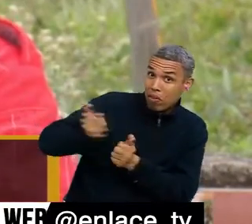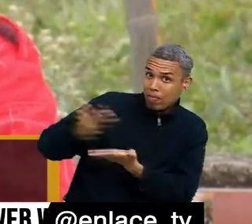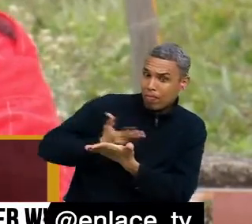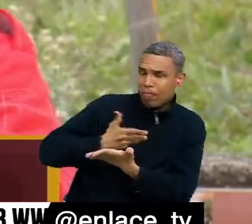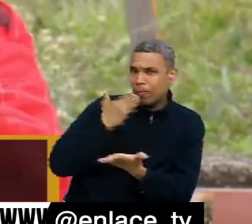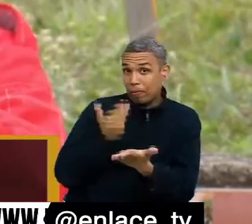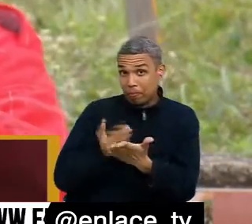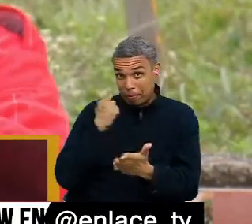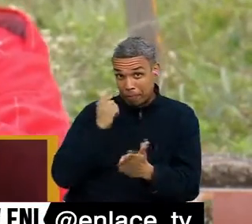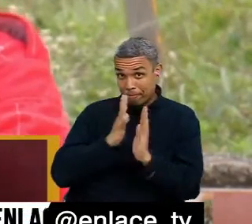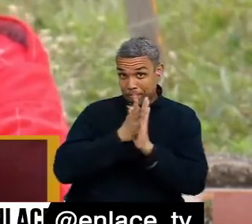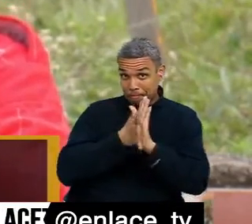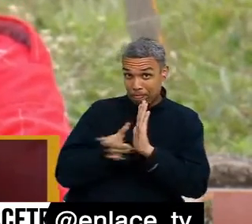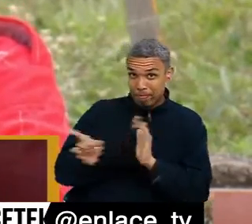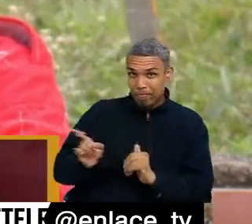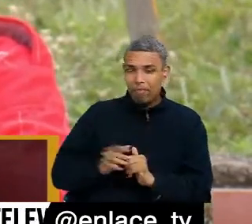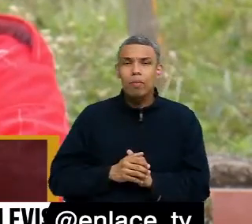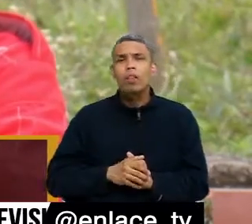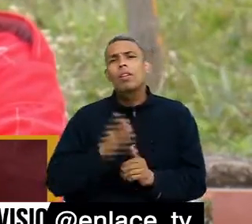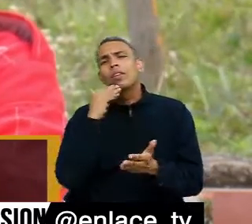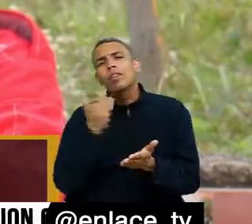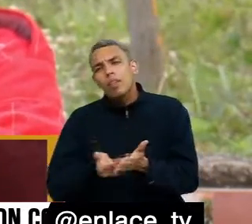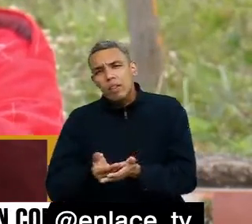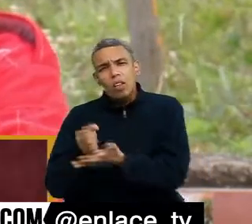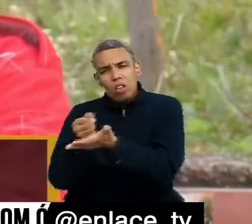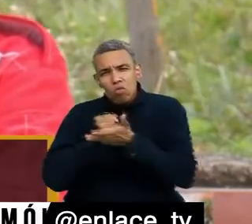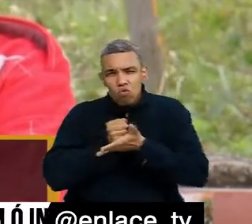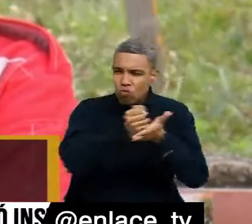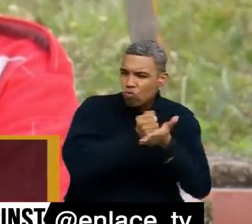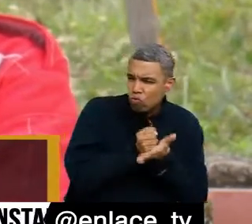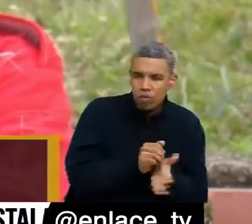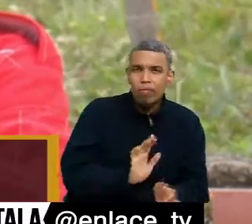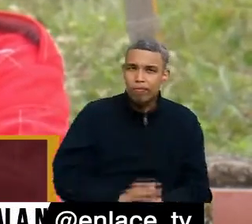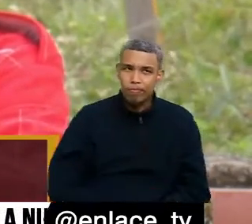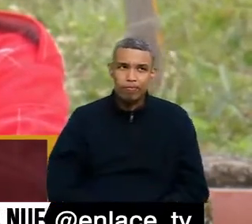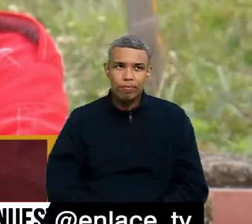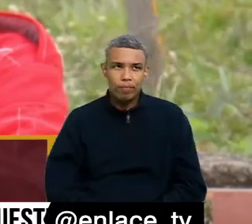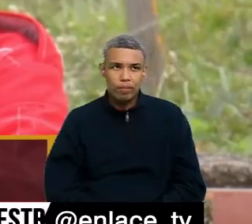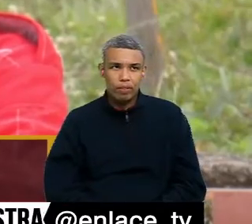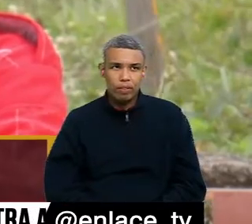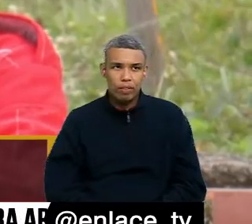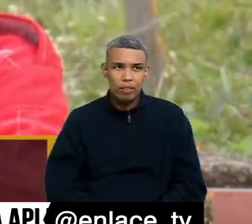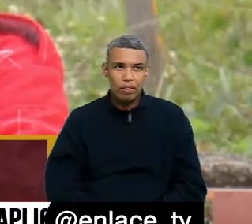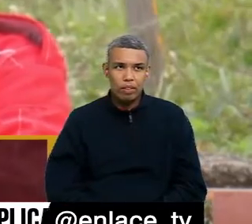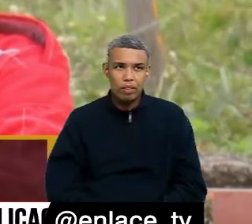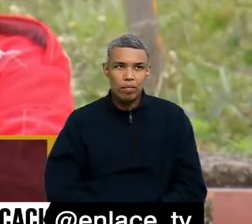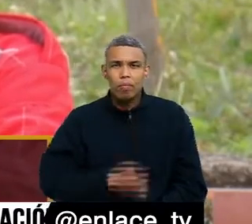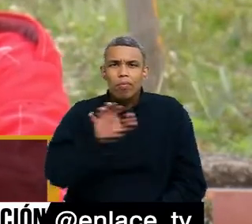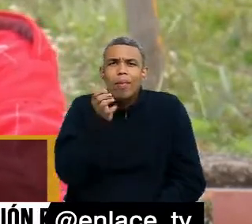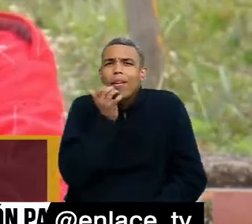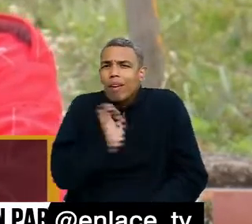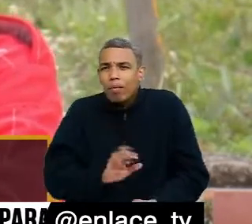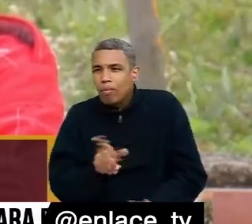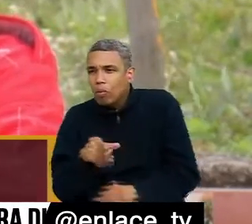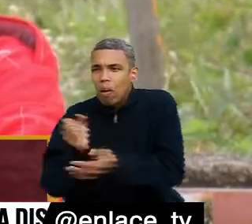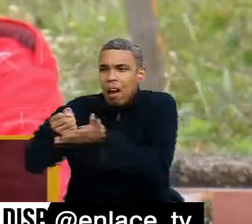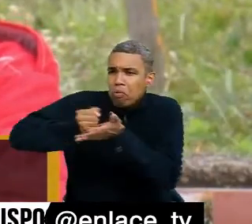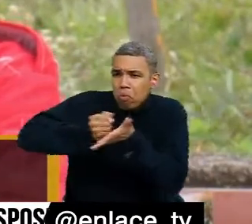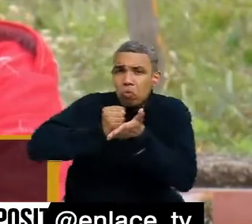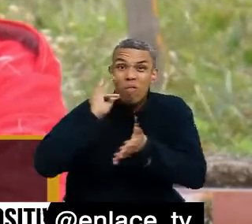por ayudarme. Si no los tuviera, no existieran, no estaría mucho tiempo en esto.